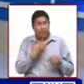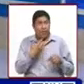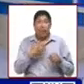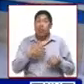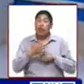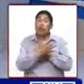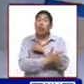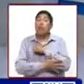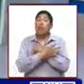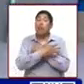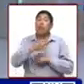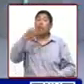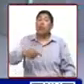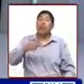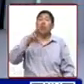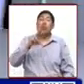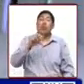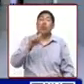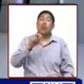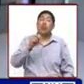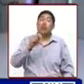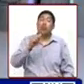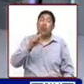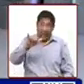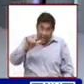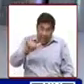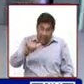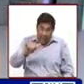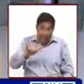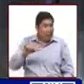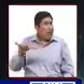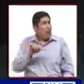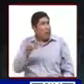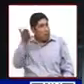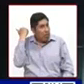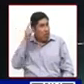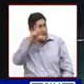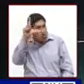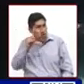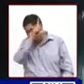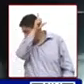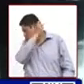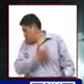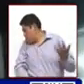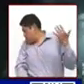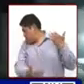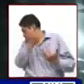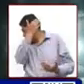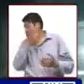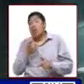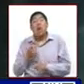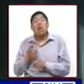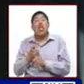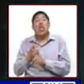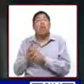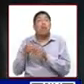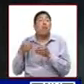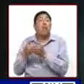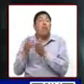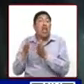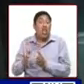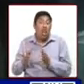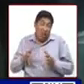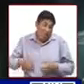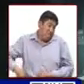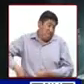Porque en el municipio de Guanay, el día lunes, también se registró un incendio de magnitud que fue atendido por los propios pobladores del lugar. El fuego